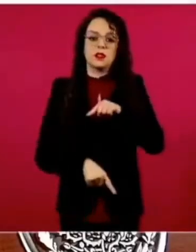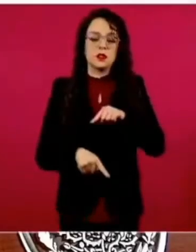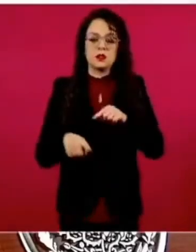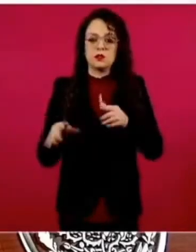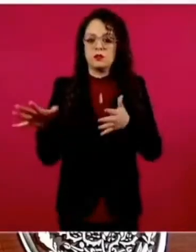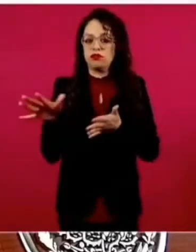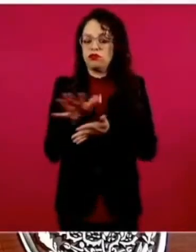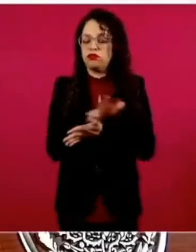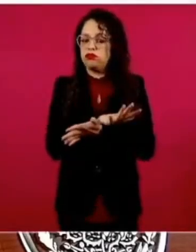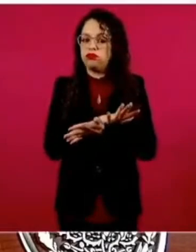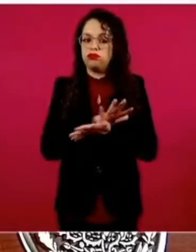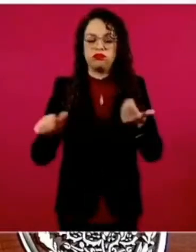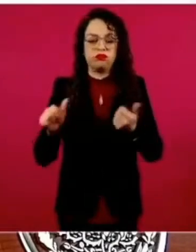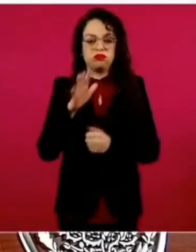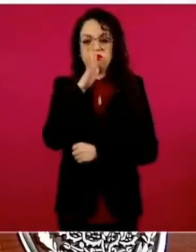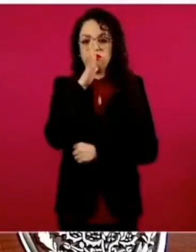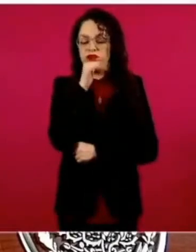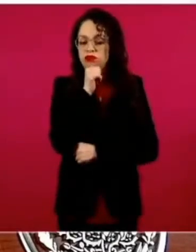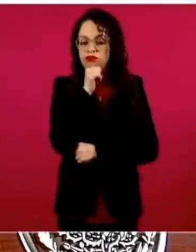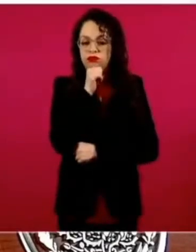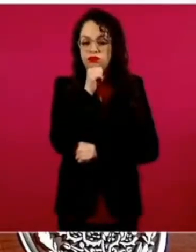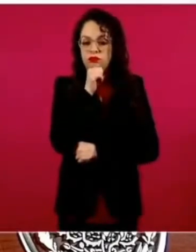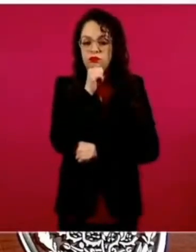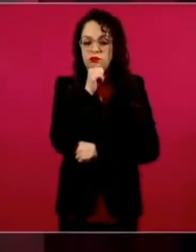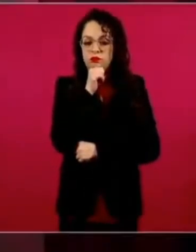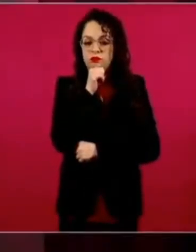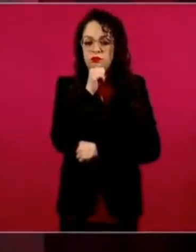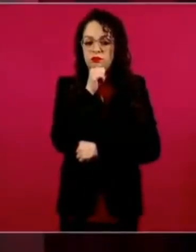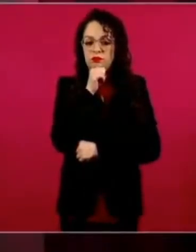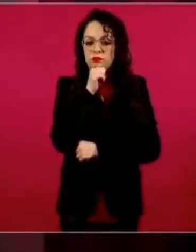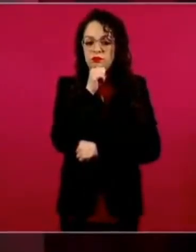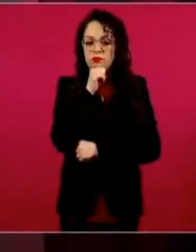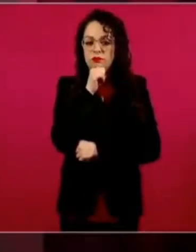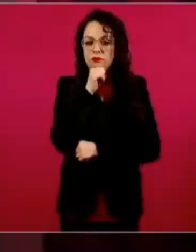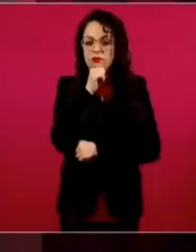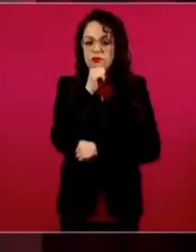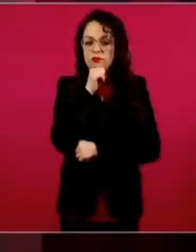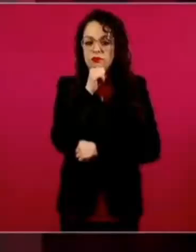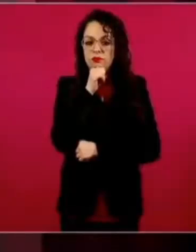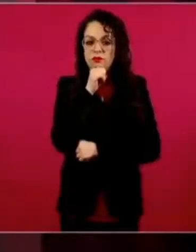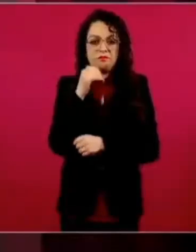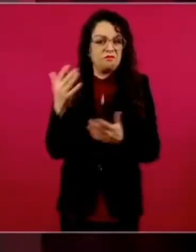les cuento del Poder Judicial